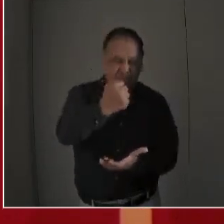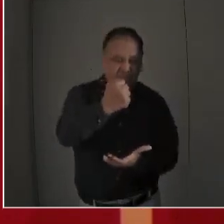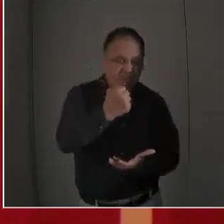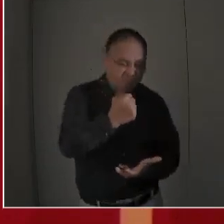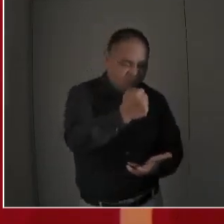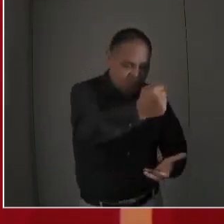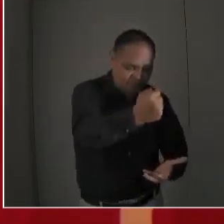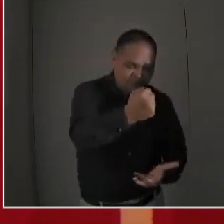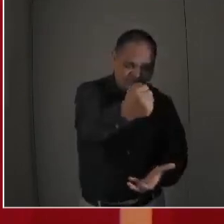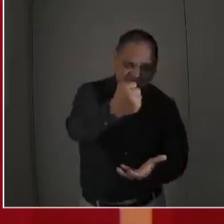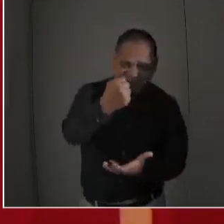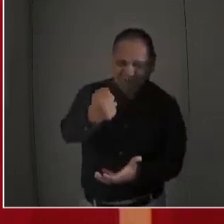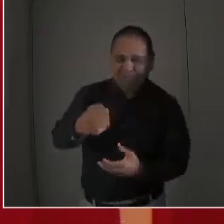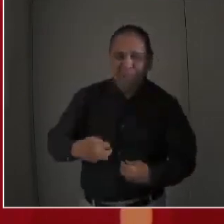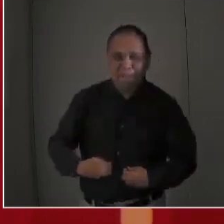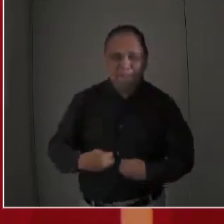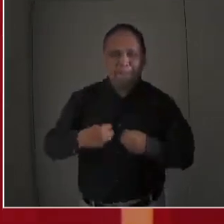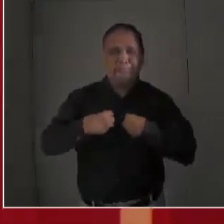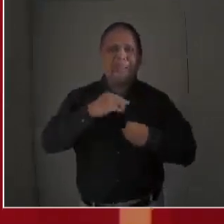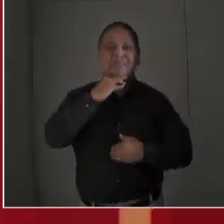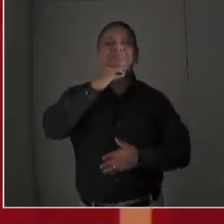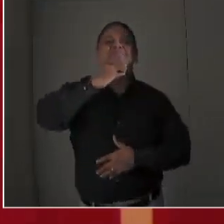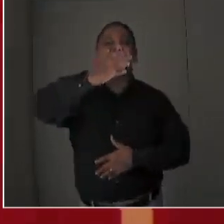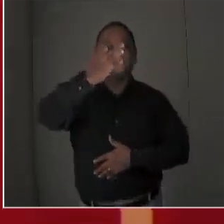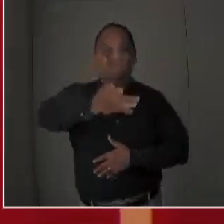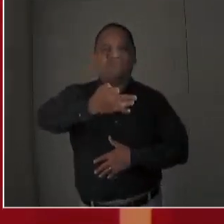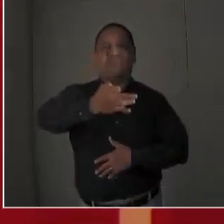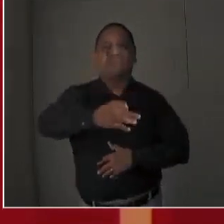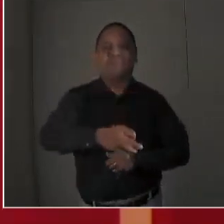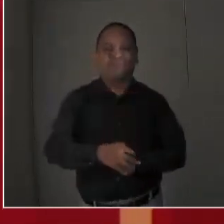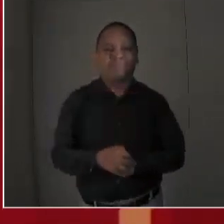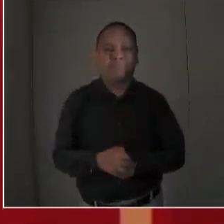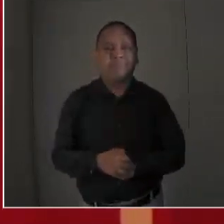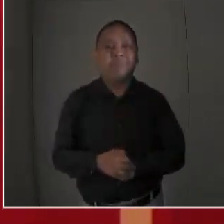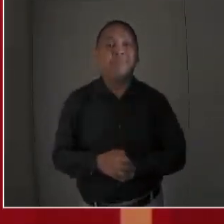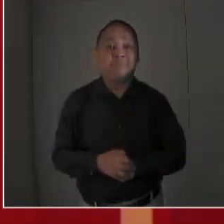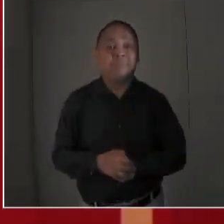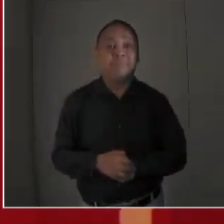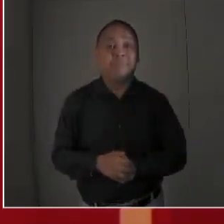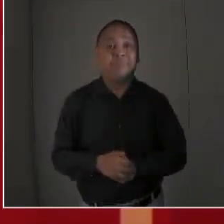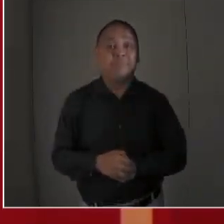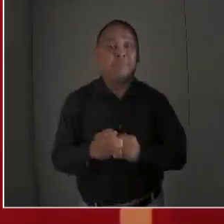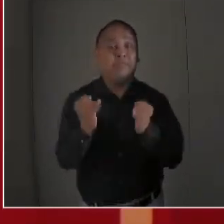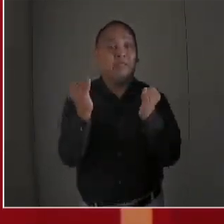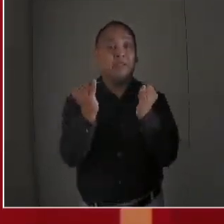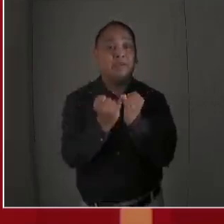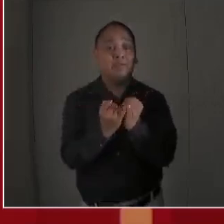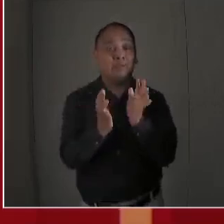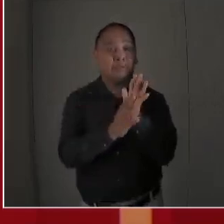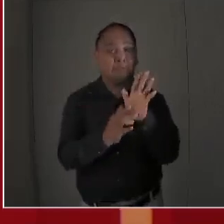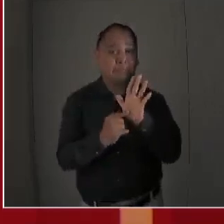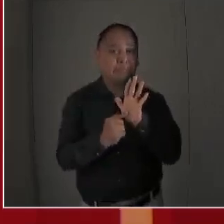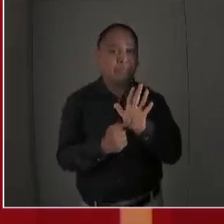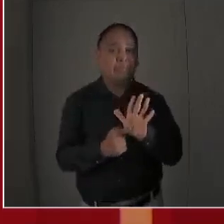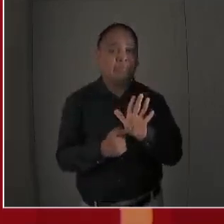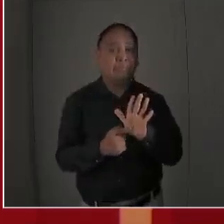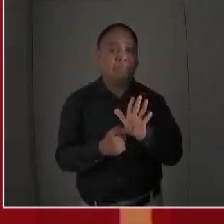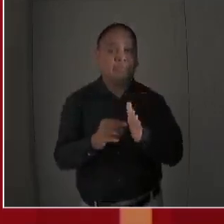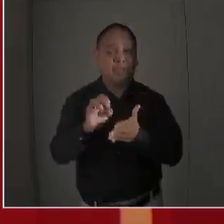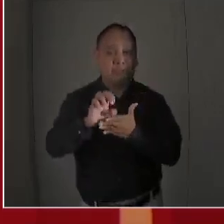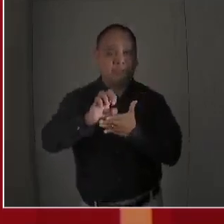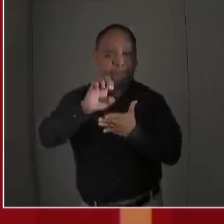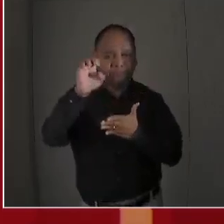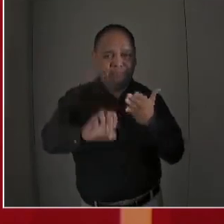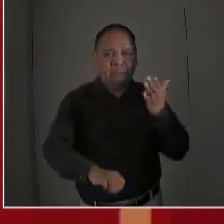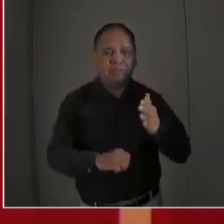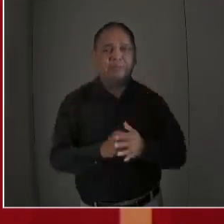vida de los que menos tienen. Pero también demostró y nos probó otras cosas. Por ejemplo,